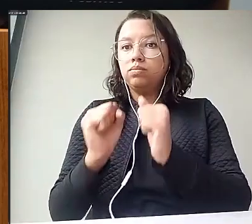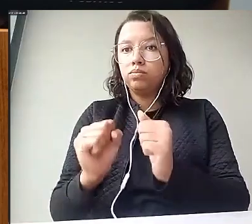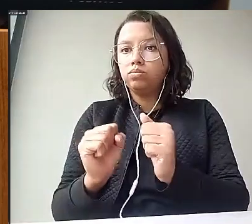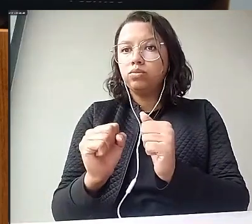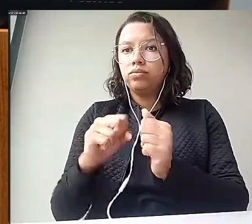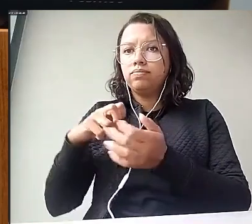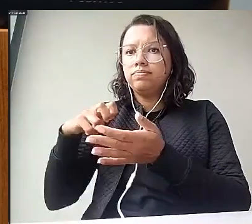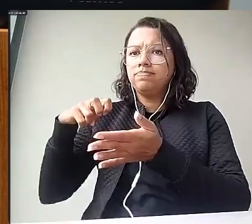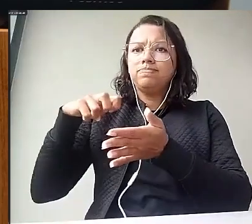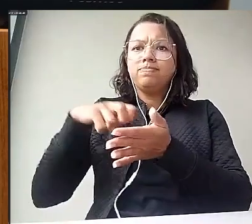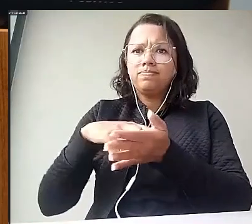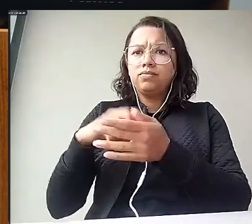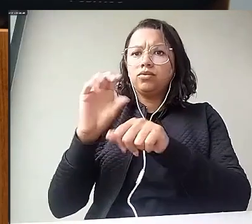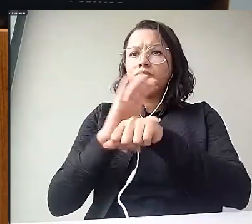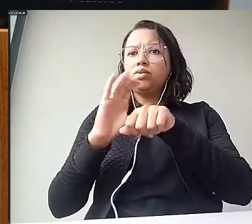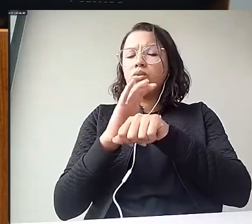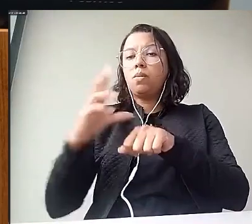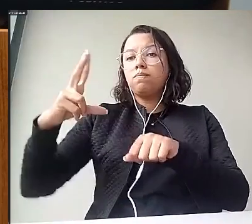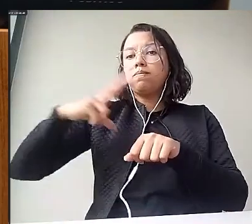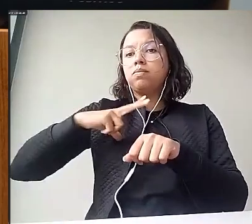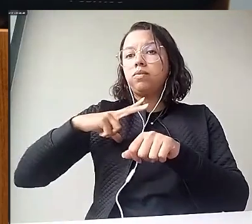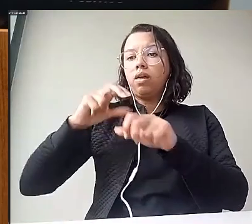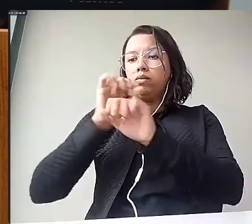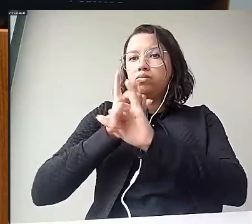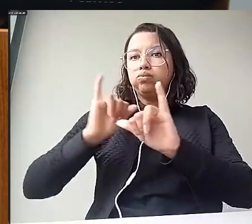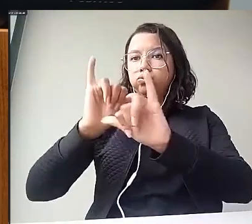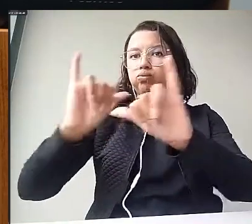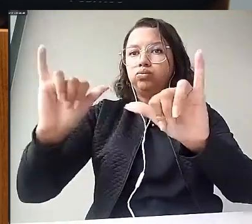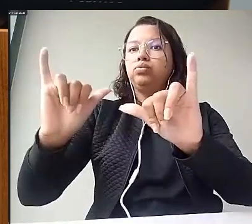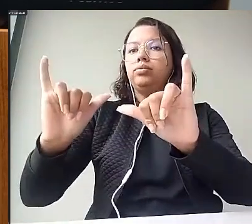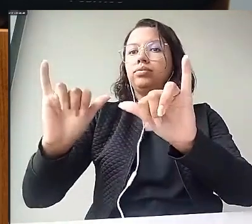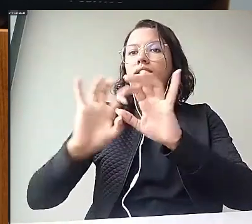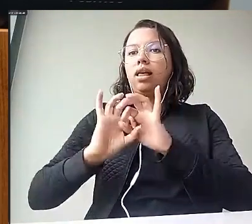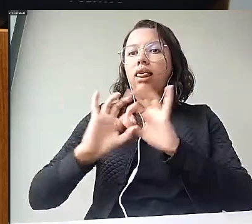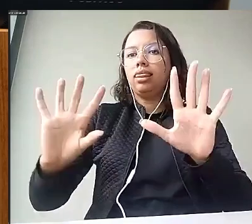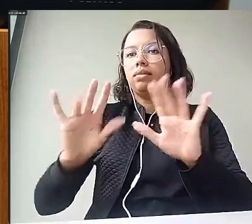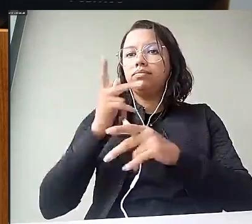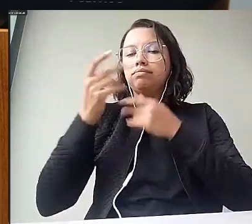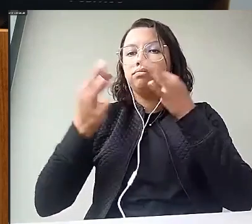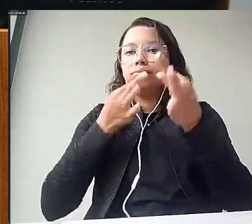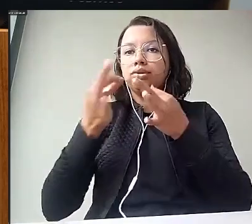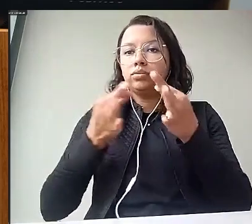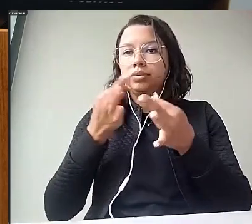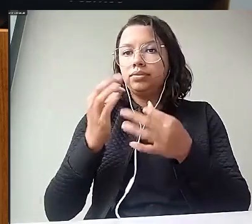constitucional privado de regular la libertad de expresión. De modo que